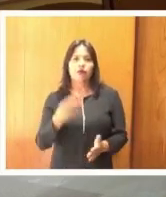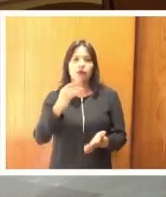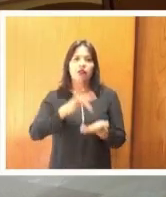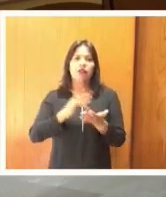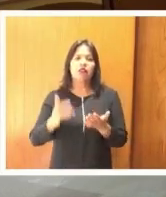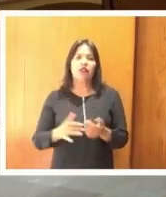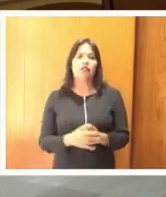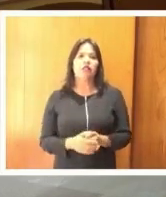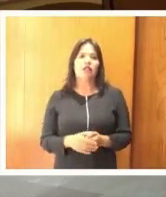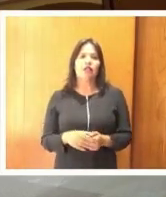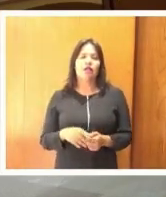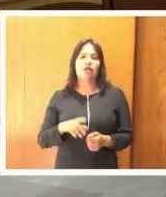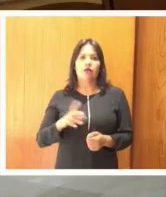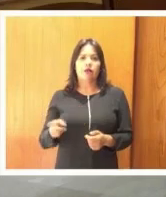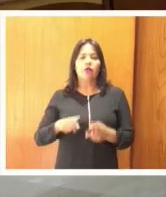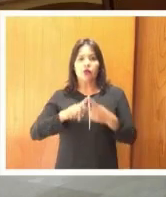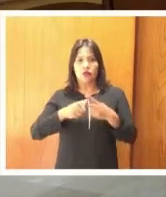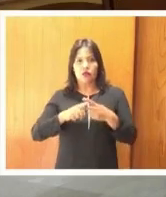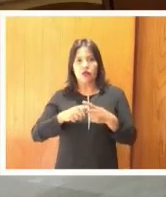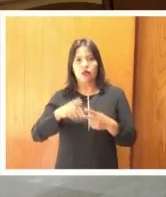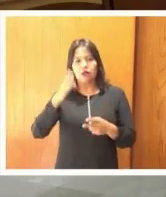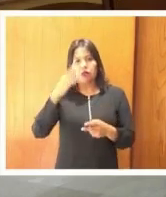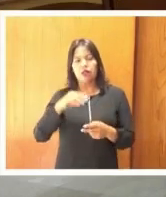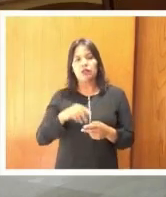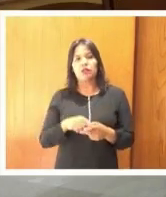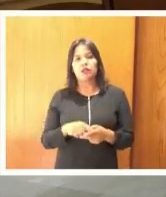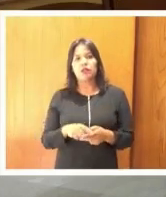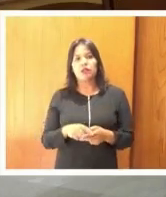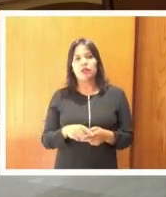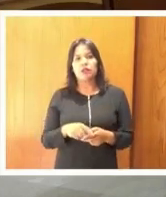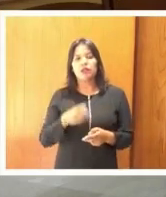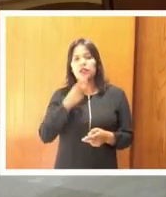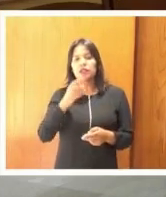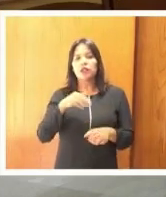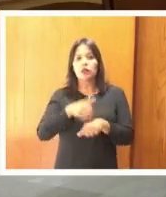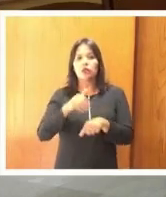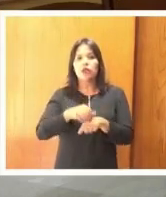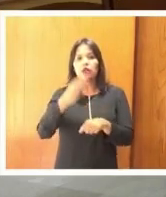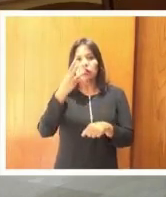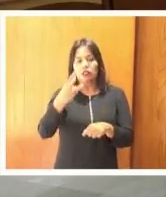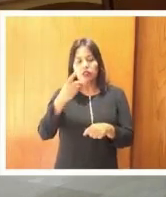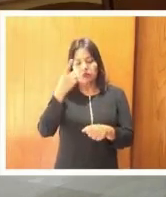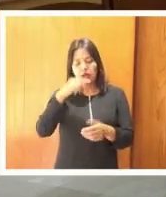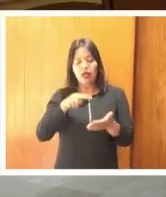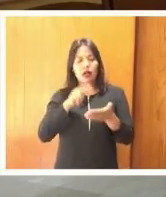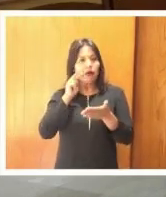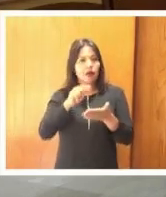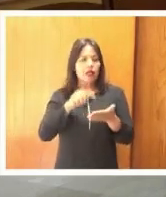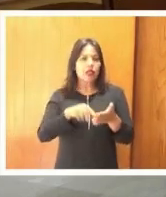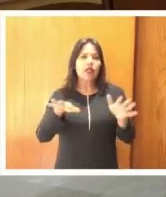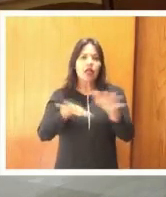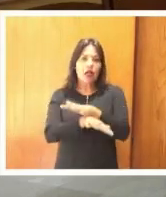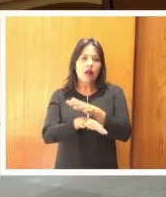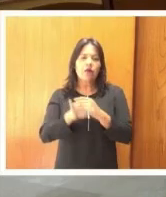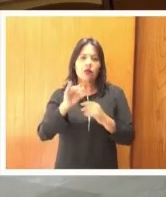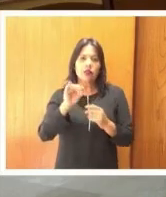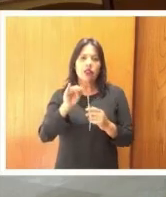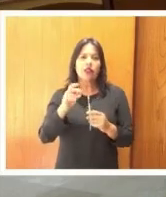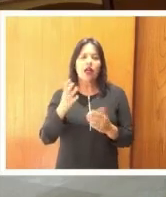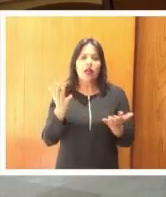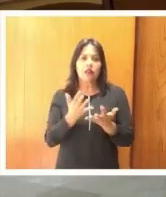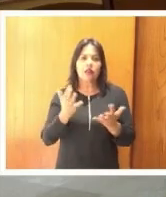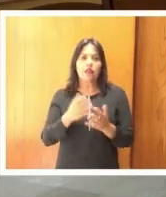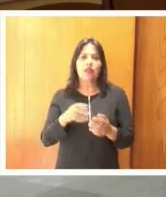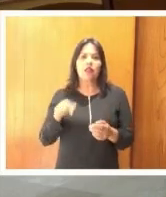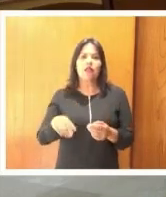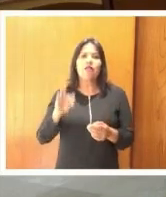secretario. Continuamos con el orden del día y desahogamos el punto 3 relativo a la aprobación del acta de la vigésima sesión ordinaria de